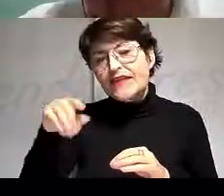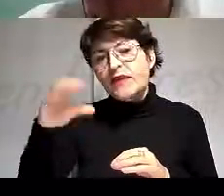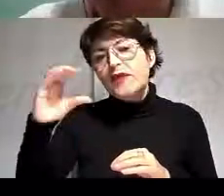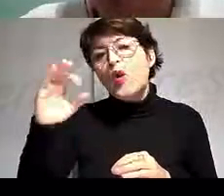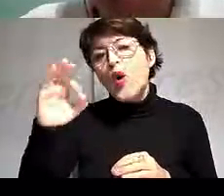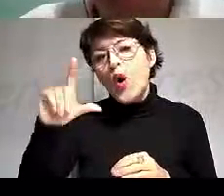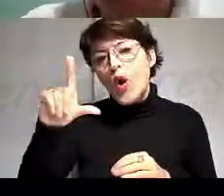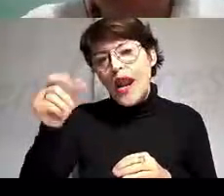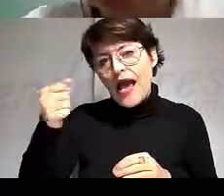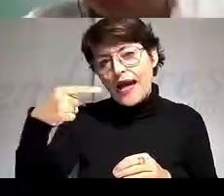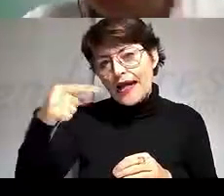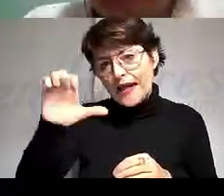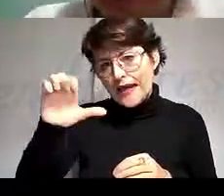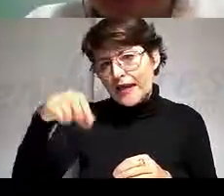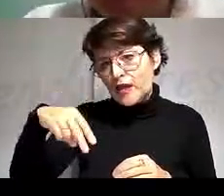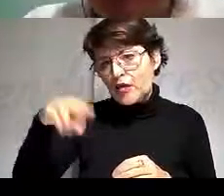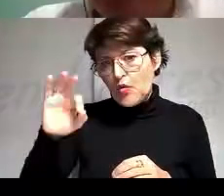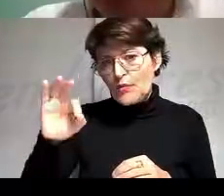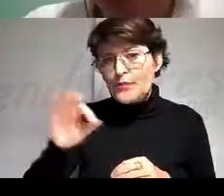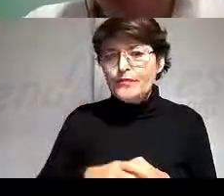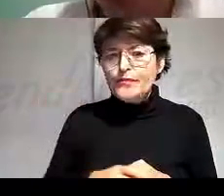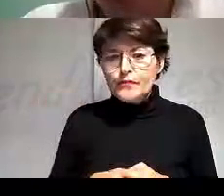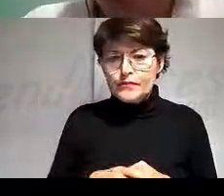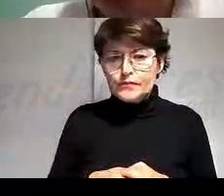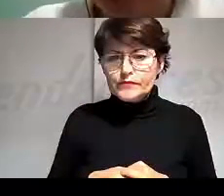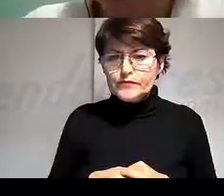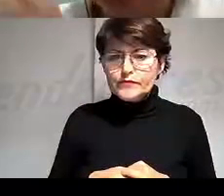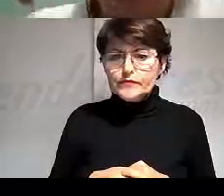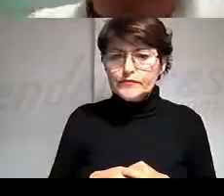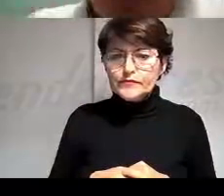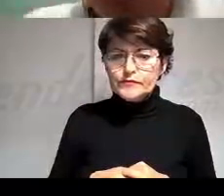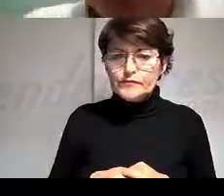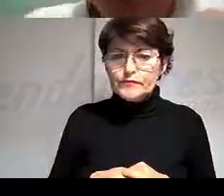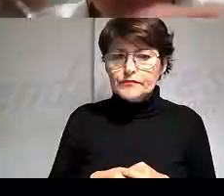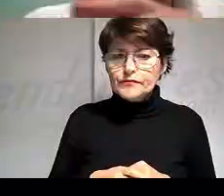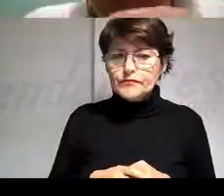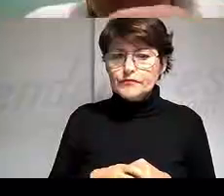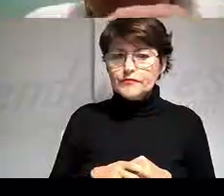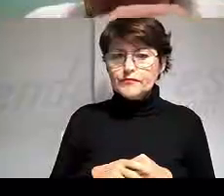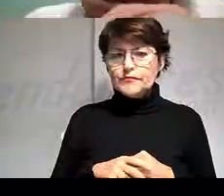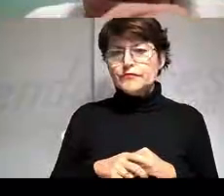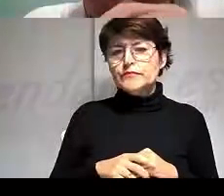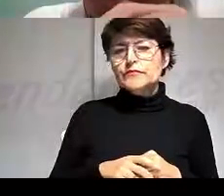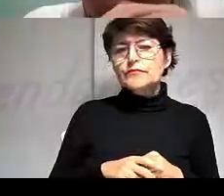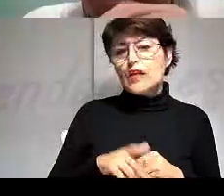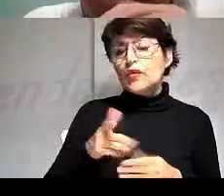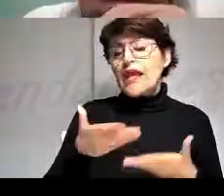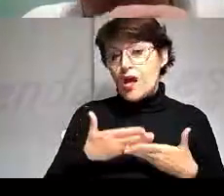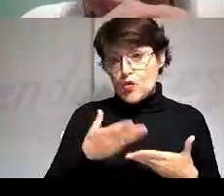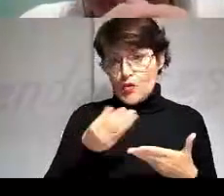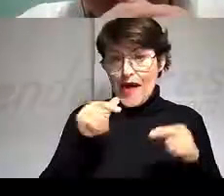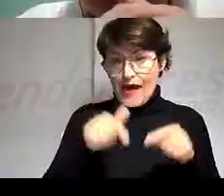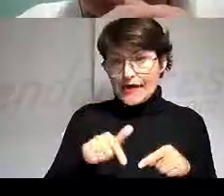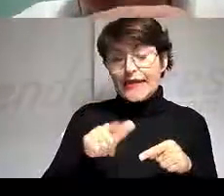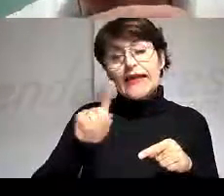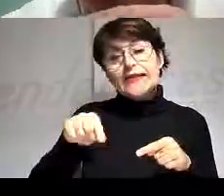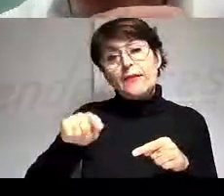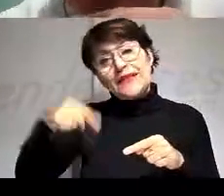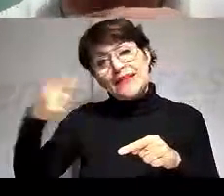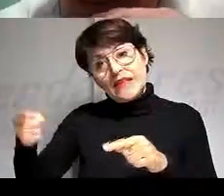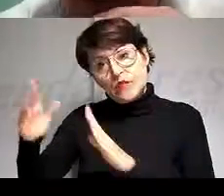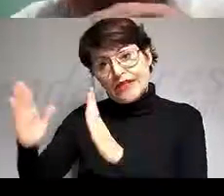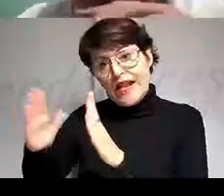esta fase igual resulta conveniente, pero sobre todo resultará conveniente en la fase de recuperación posterior. Y la